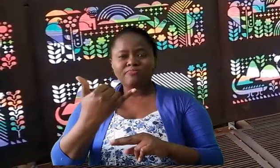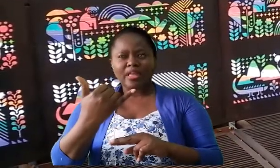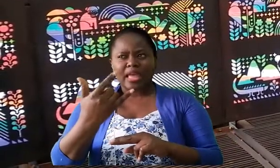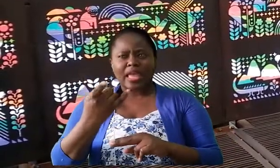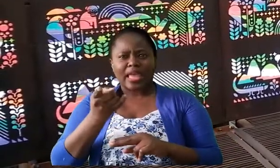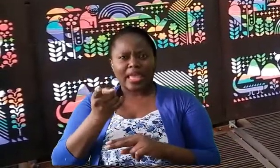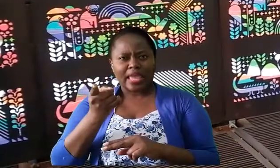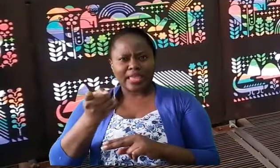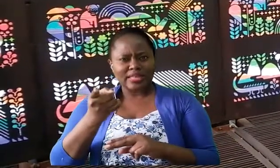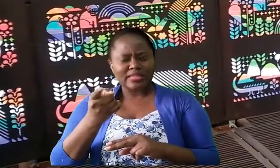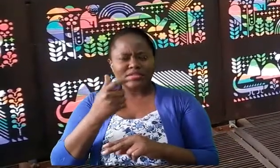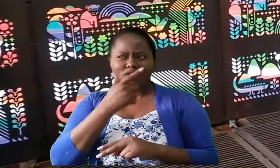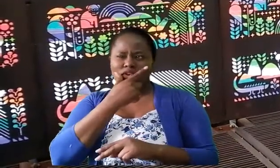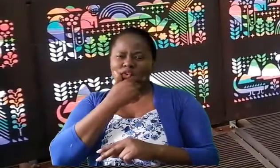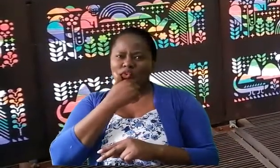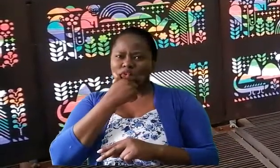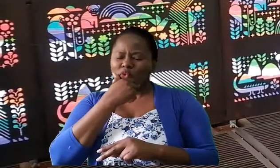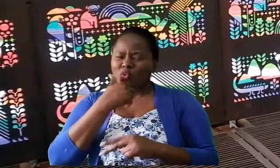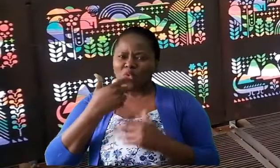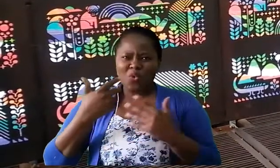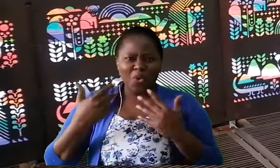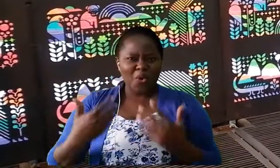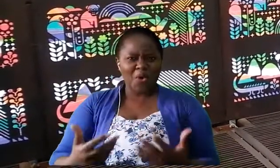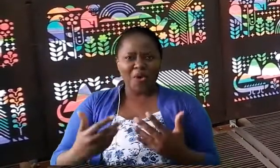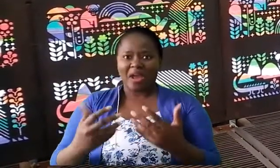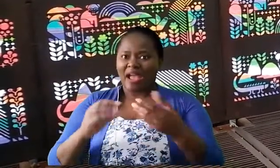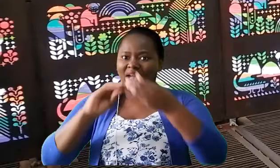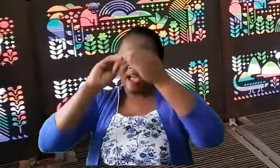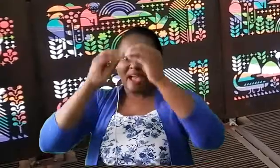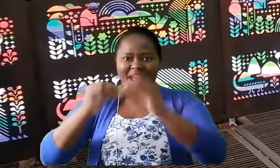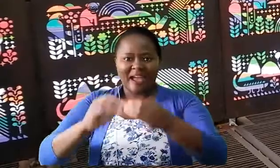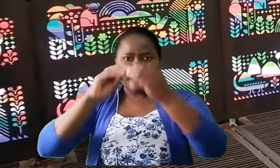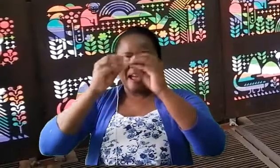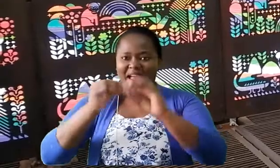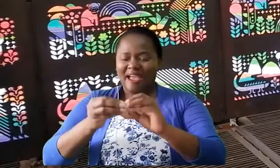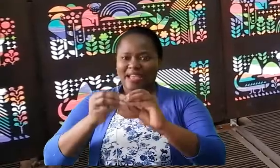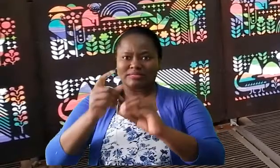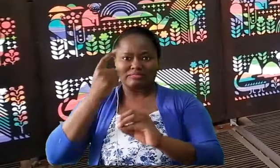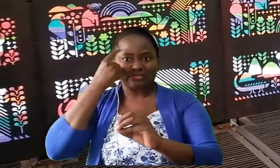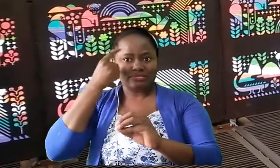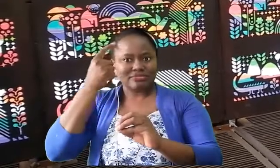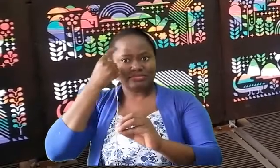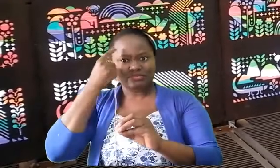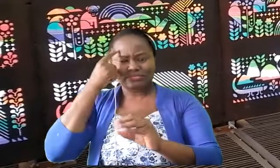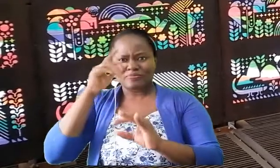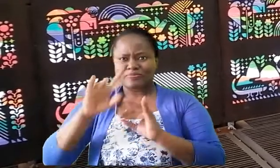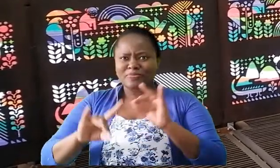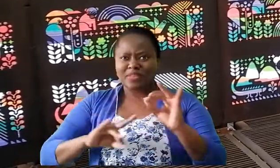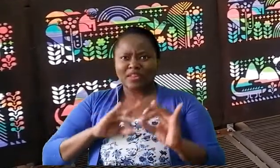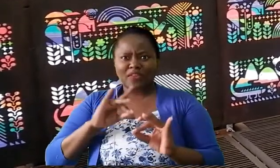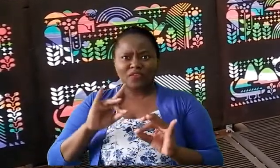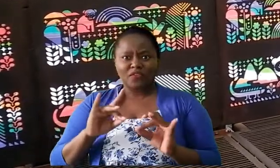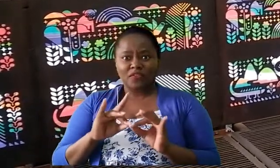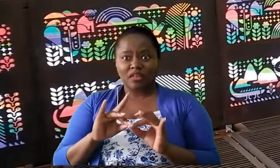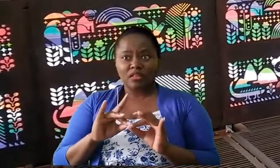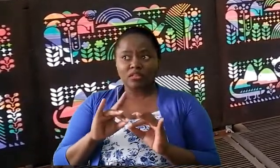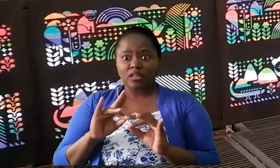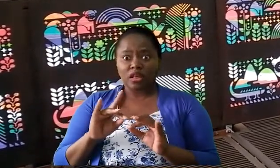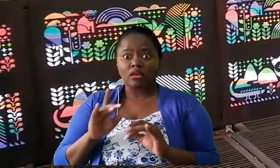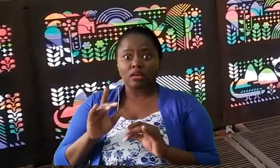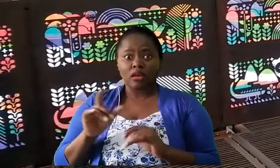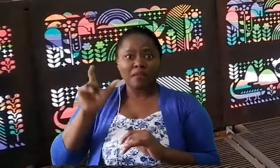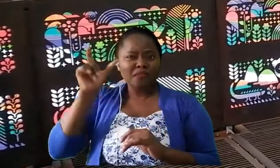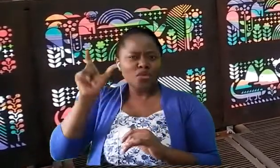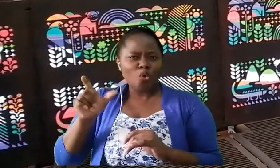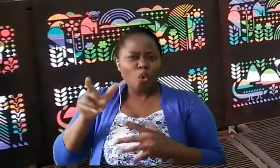incuestionablemente diseñada de manera muy inteligente. Es decir, hay un ser inteligente detrás de toda la